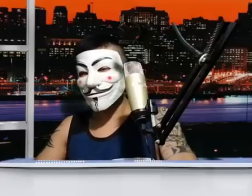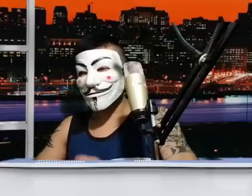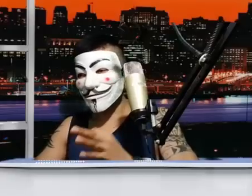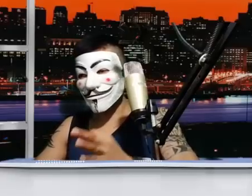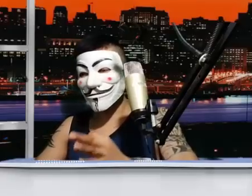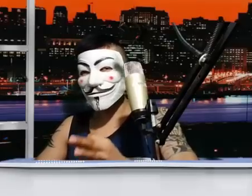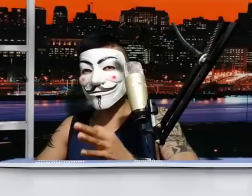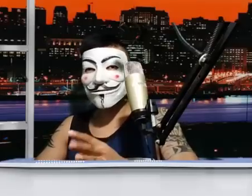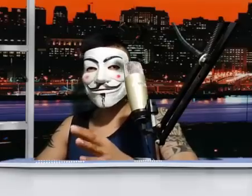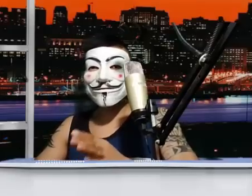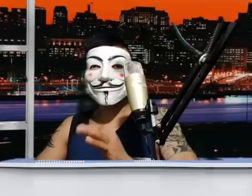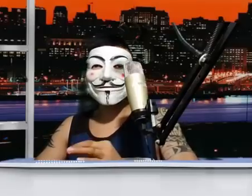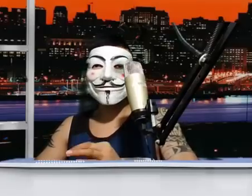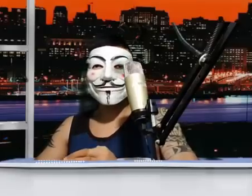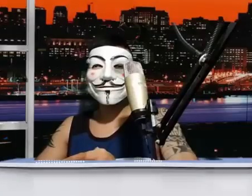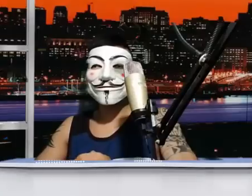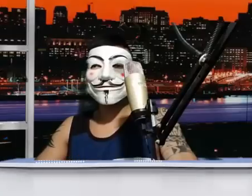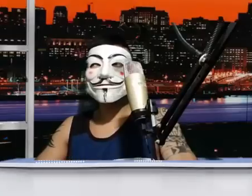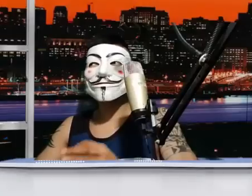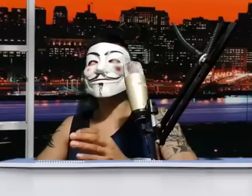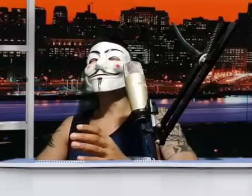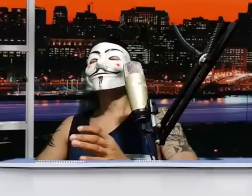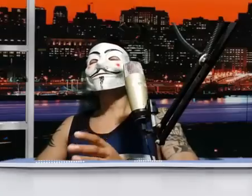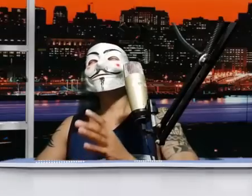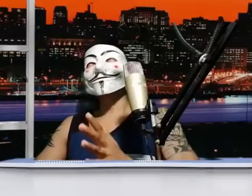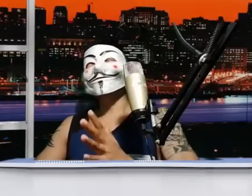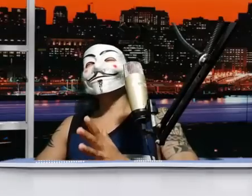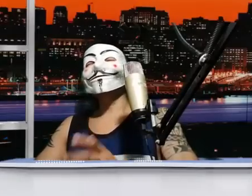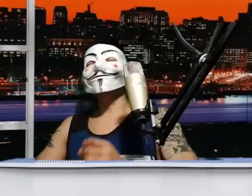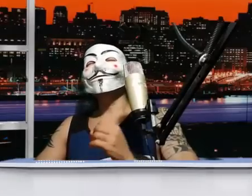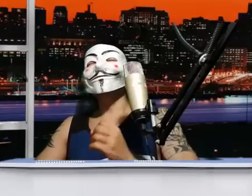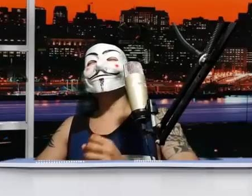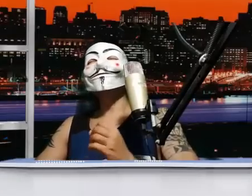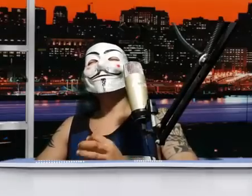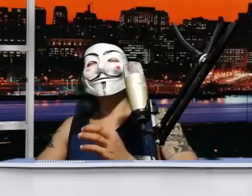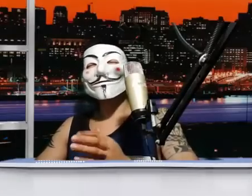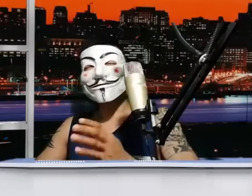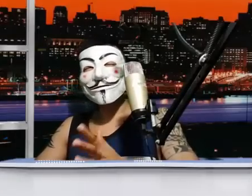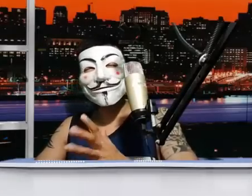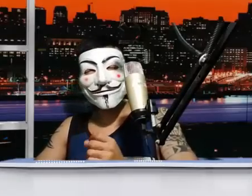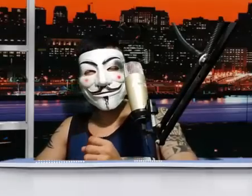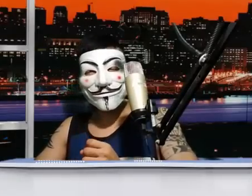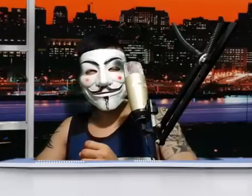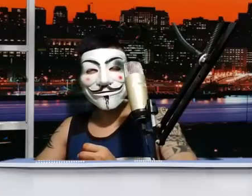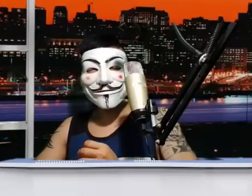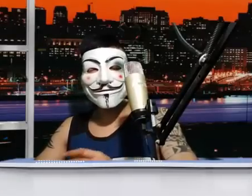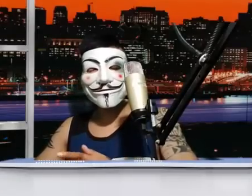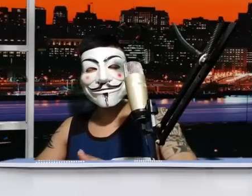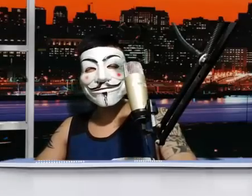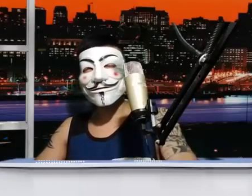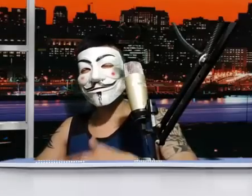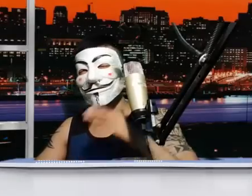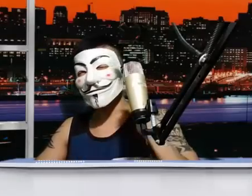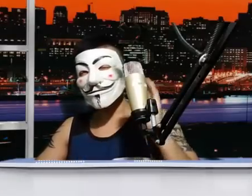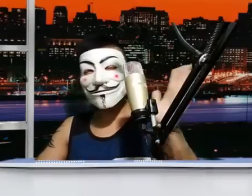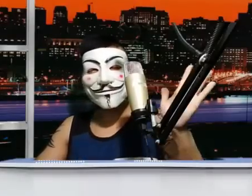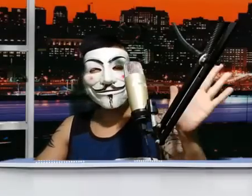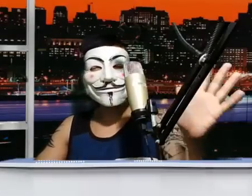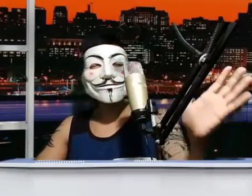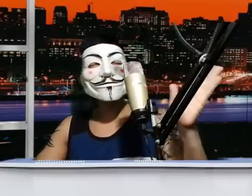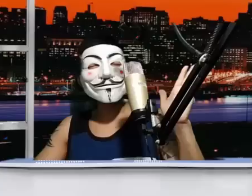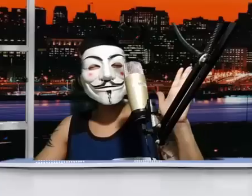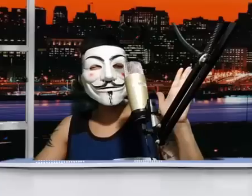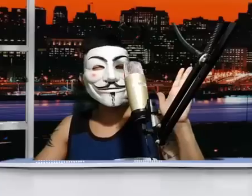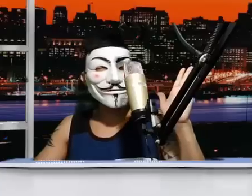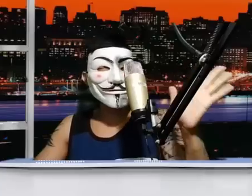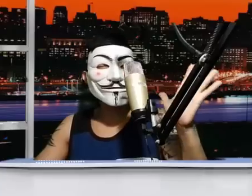Sí, señores, dejen en los comentarios qué piensan. Si Nayib Bukele vuelve a quedar como presidente, lastimosamente, este